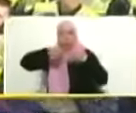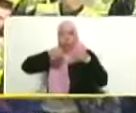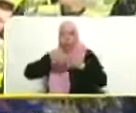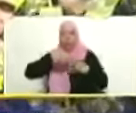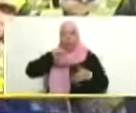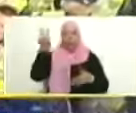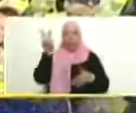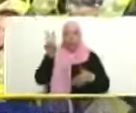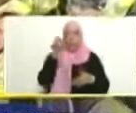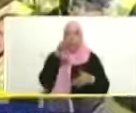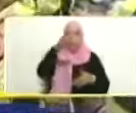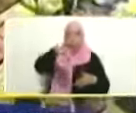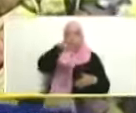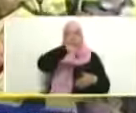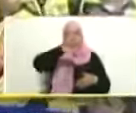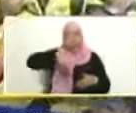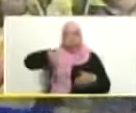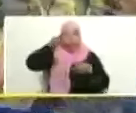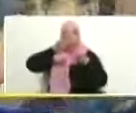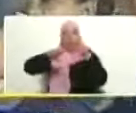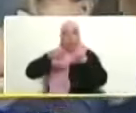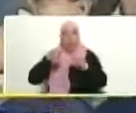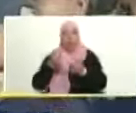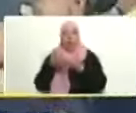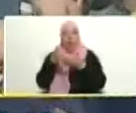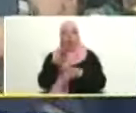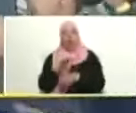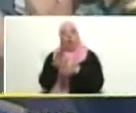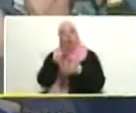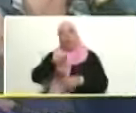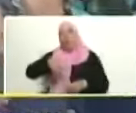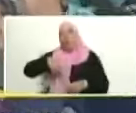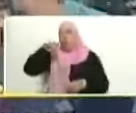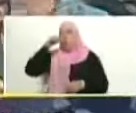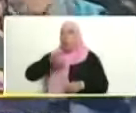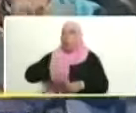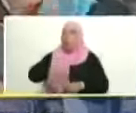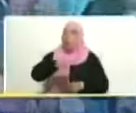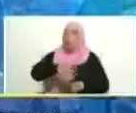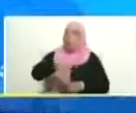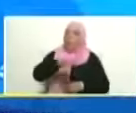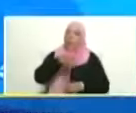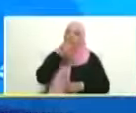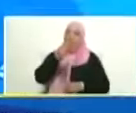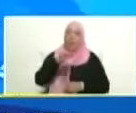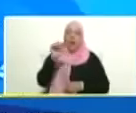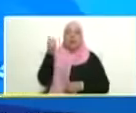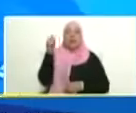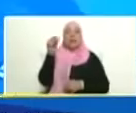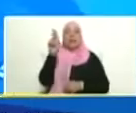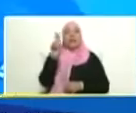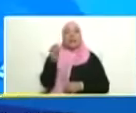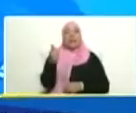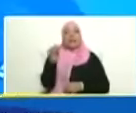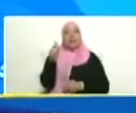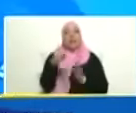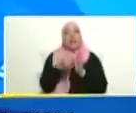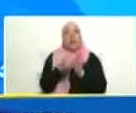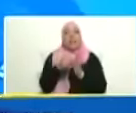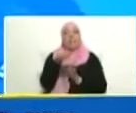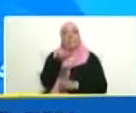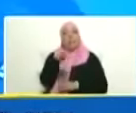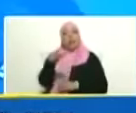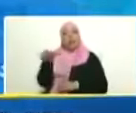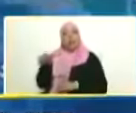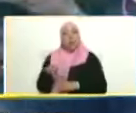en todos los cuadrantes de paz, sirviendo y protegiendo a nuestro pueblo. 100.000 efectivos y